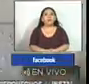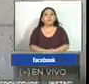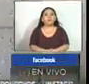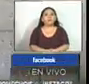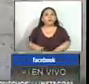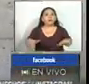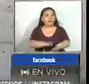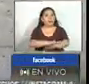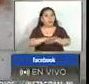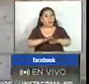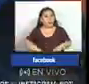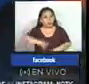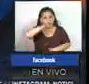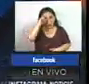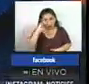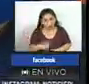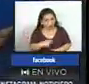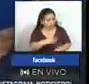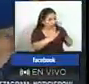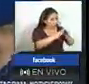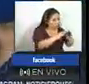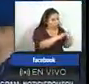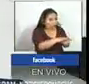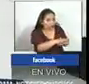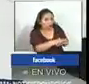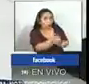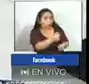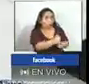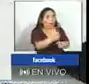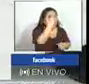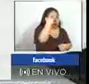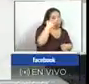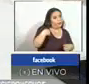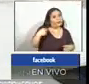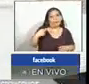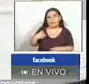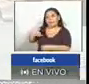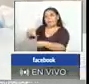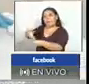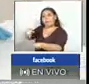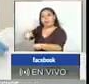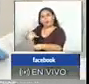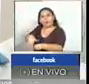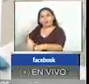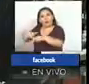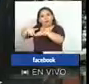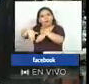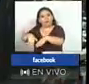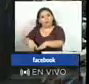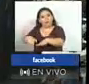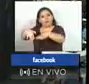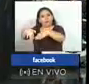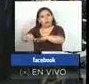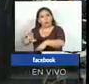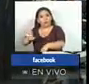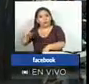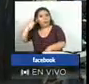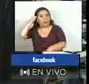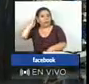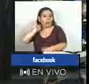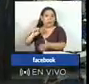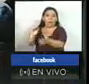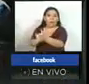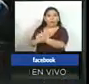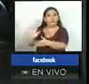Finalizadas las tareas del hogar, Doña Blanca se incorpora a las actividades del taller de sastrería junto a su esposo